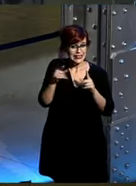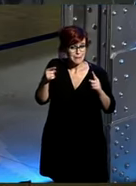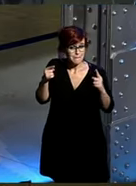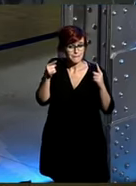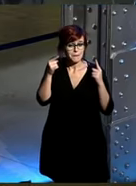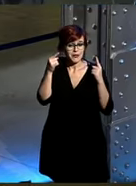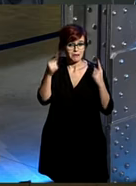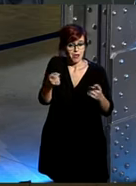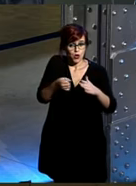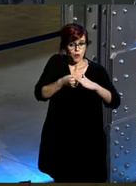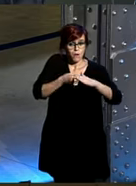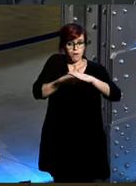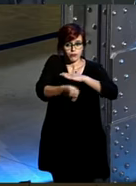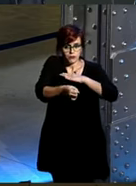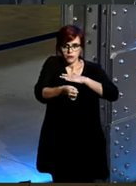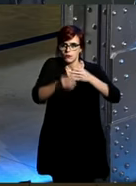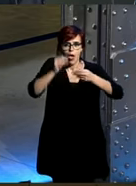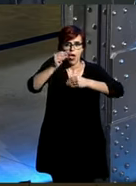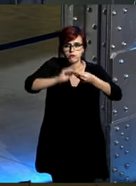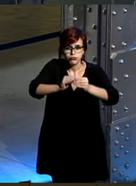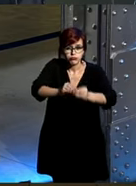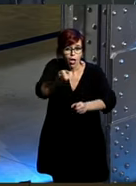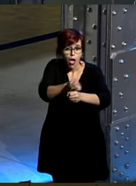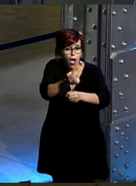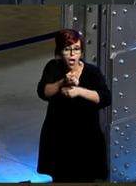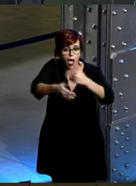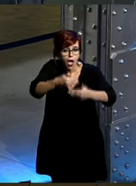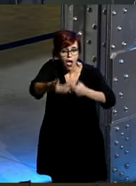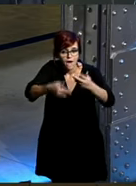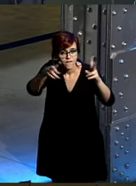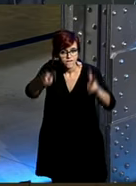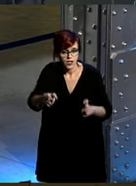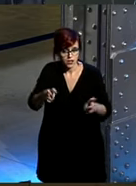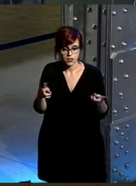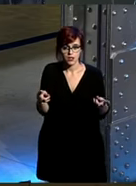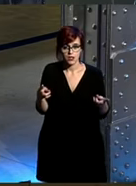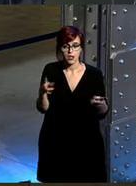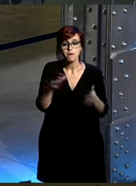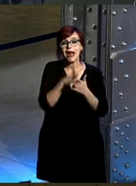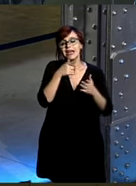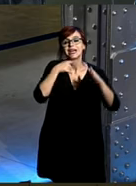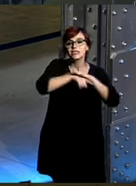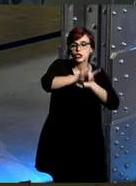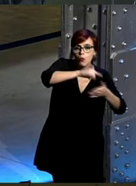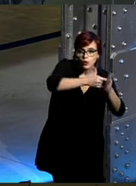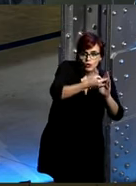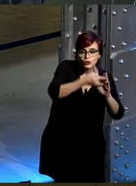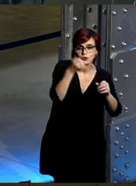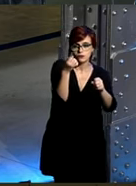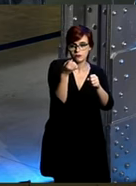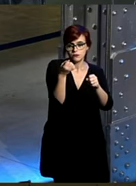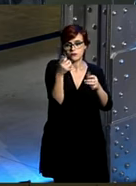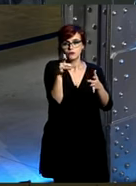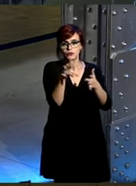y sea una persona productiva, porque sea capaz de generar, o sea, gestionar proyectos, trabajar por